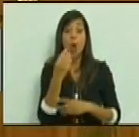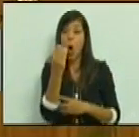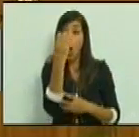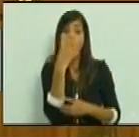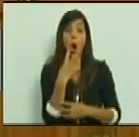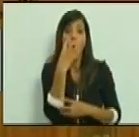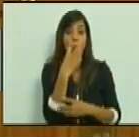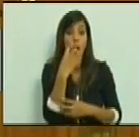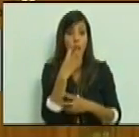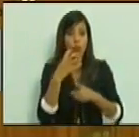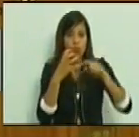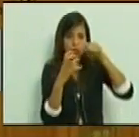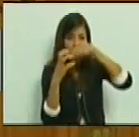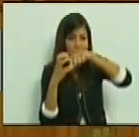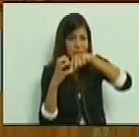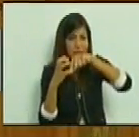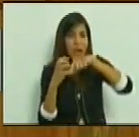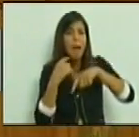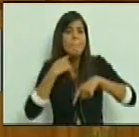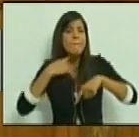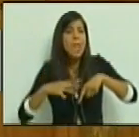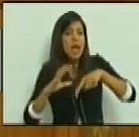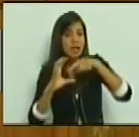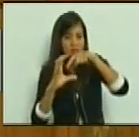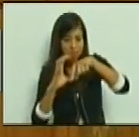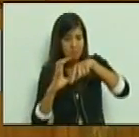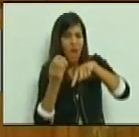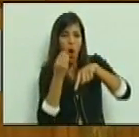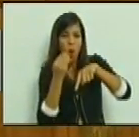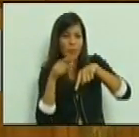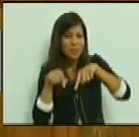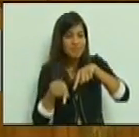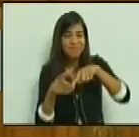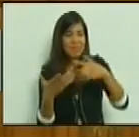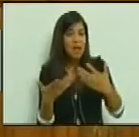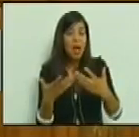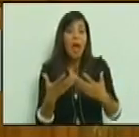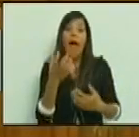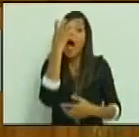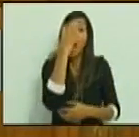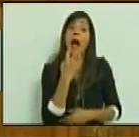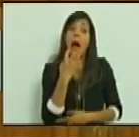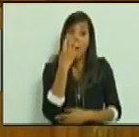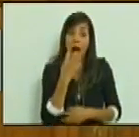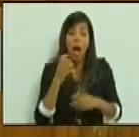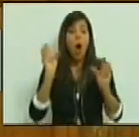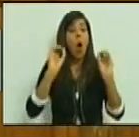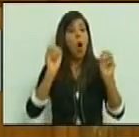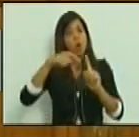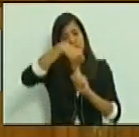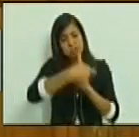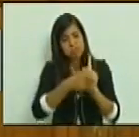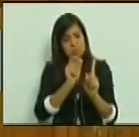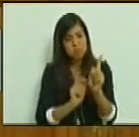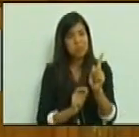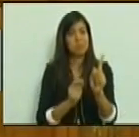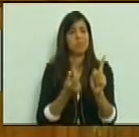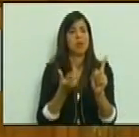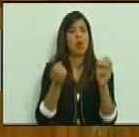nuestro país, que se pierde. ¿Cuánto mango, cuánto cambur, cuánto tamarindo,